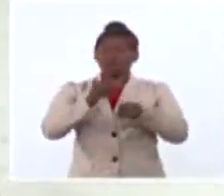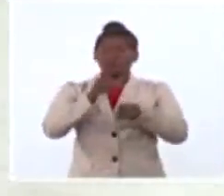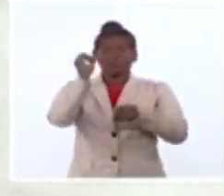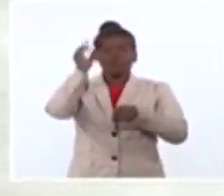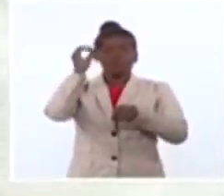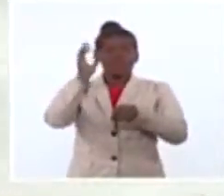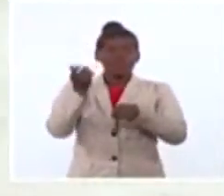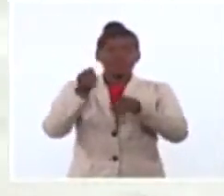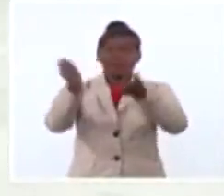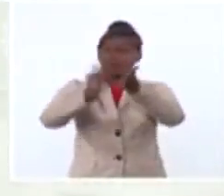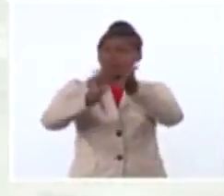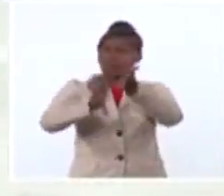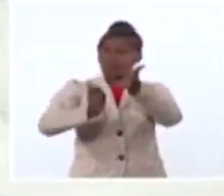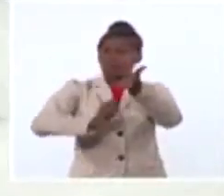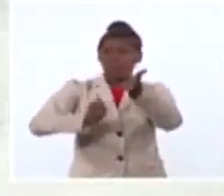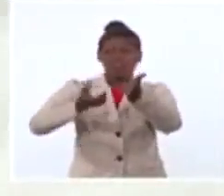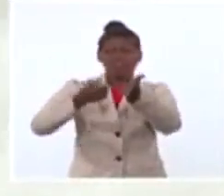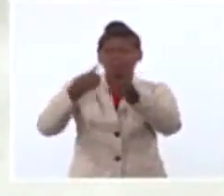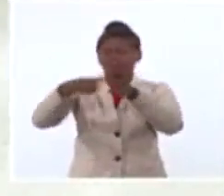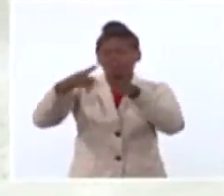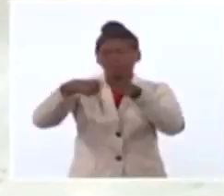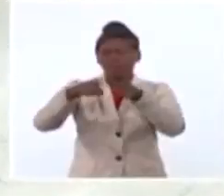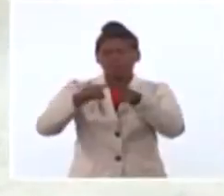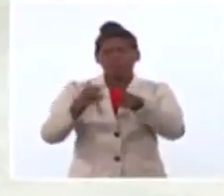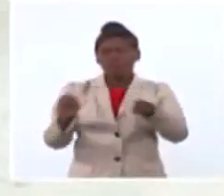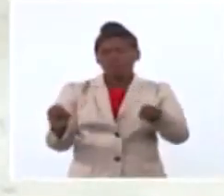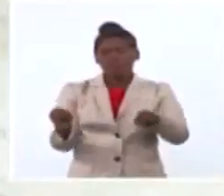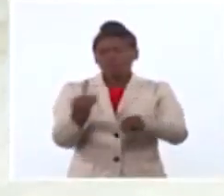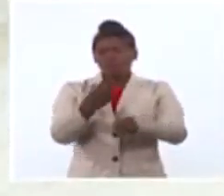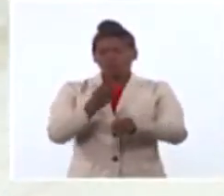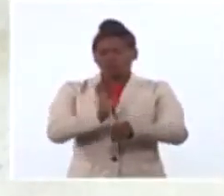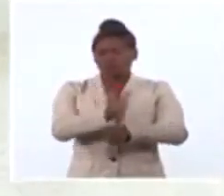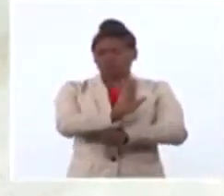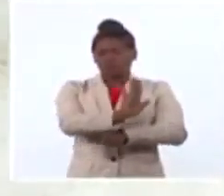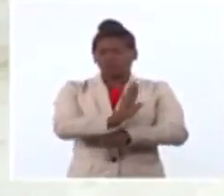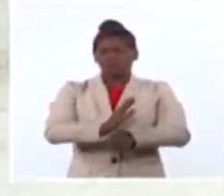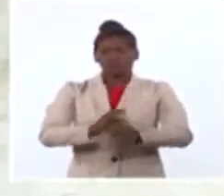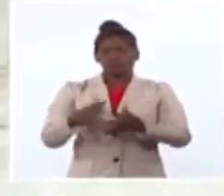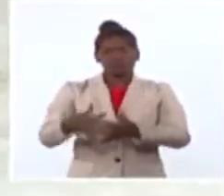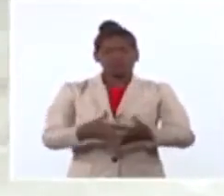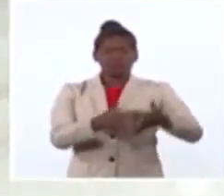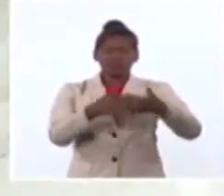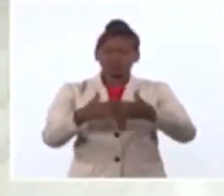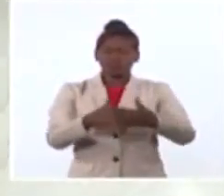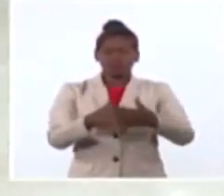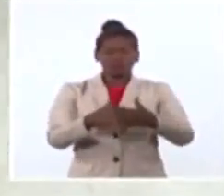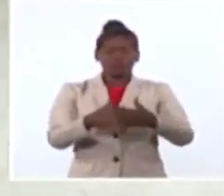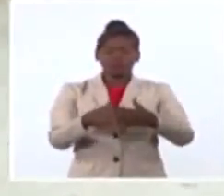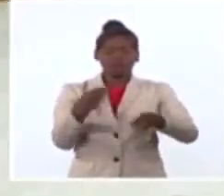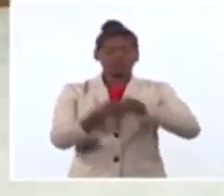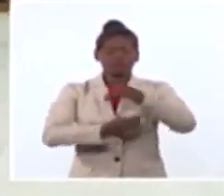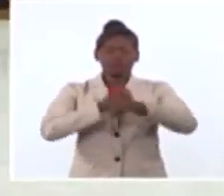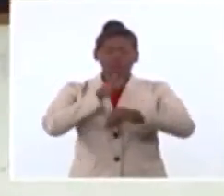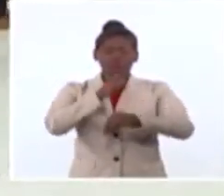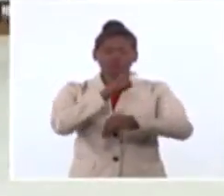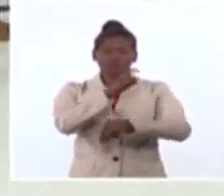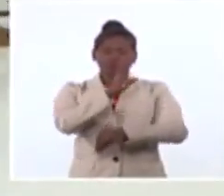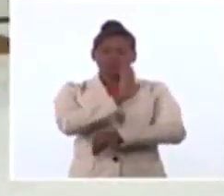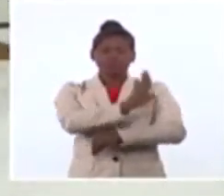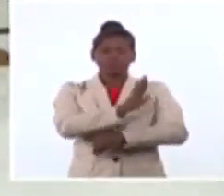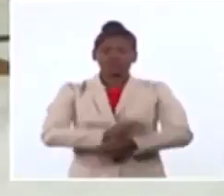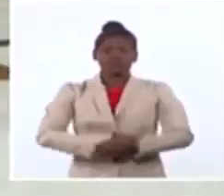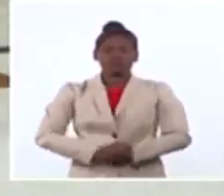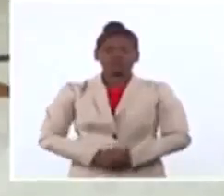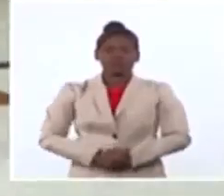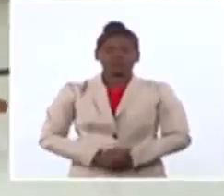internos, demuestran que esto es así. Hoy debo informar a ustedes que